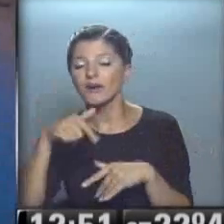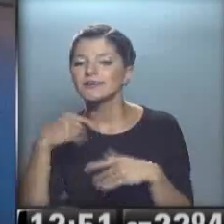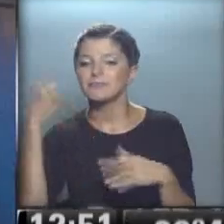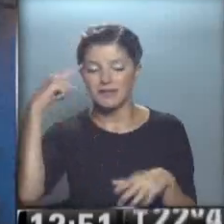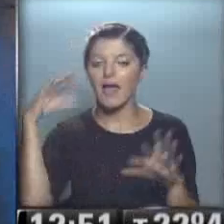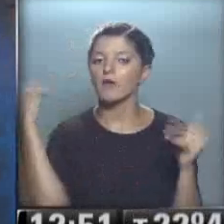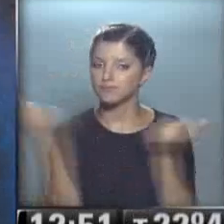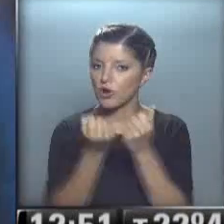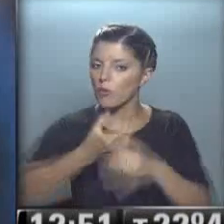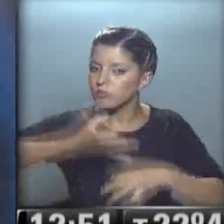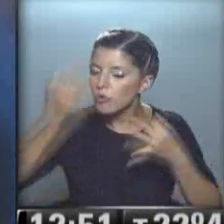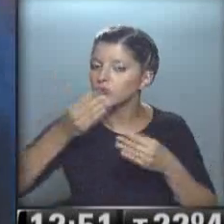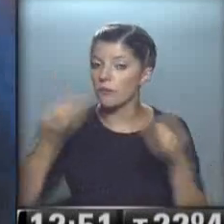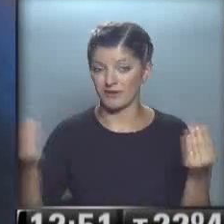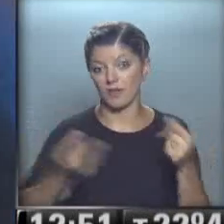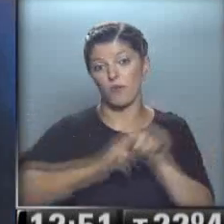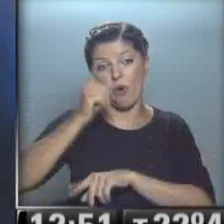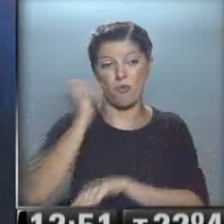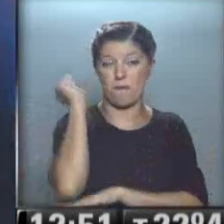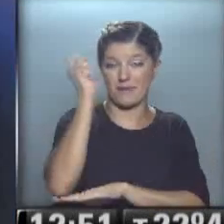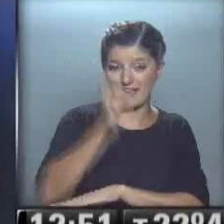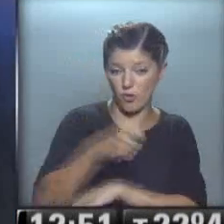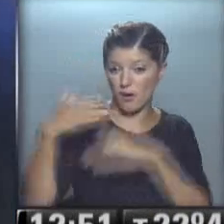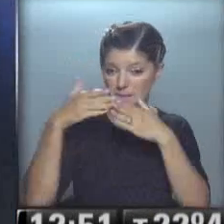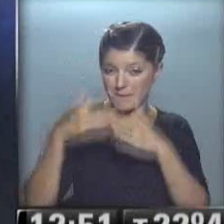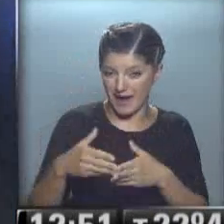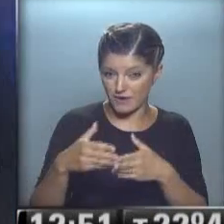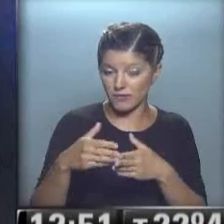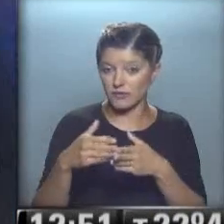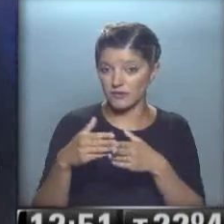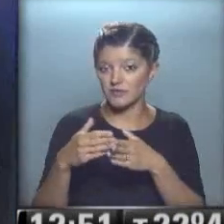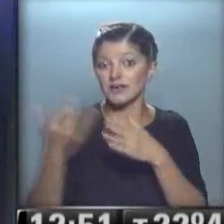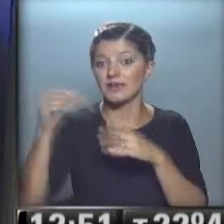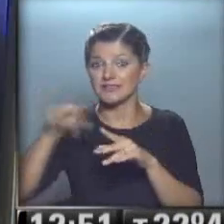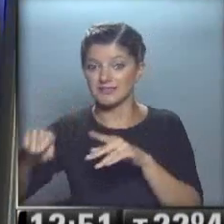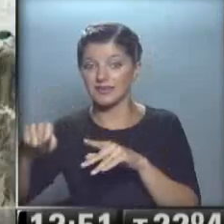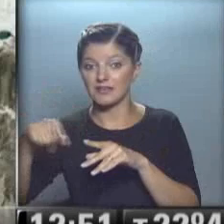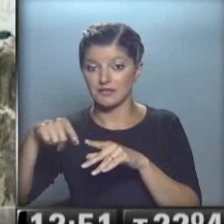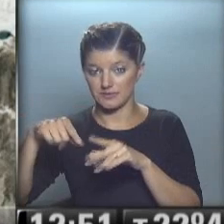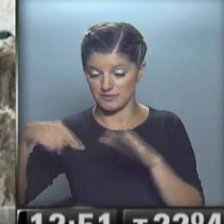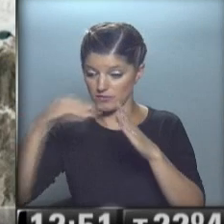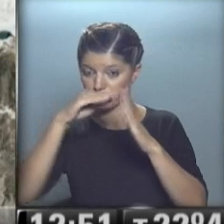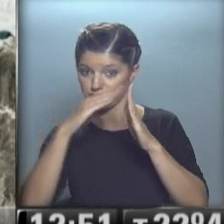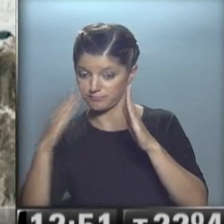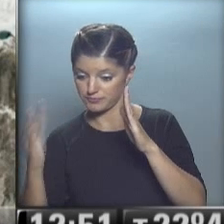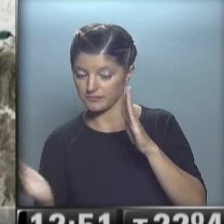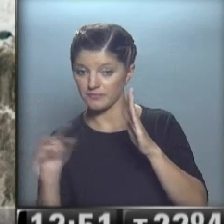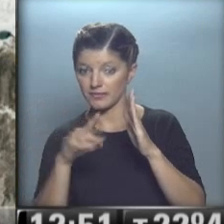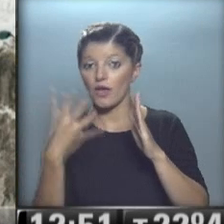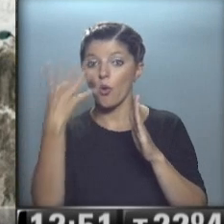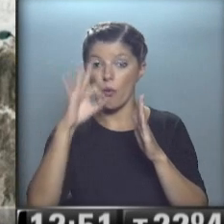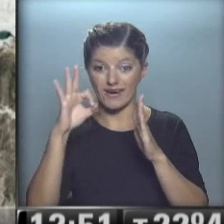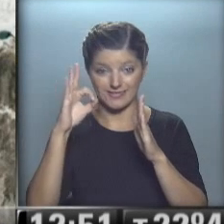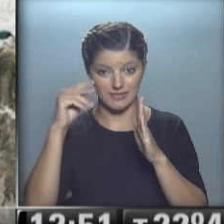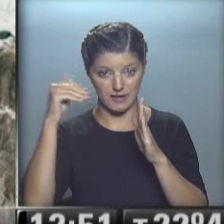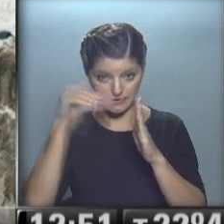el fallo porque los pequeños Pescadores o la pesca artesanal no va a sufrir es la pesca que está alrededor de 40 millas no va a